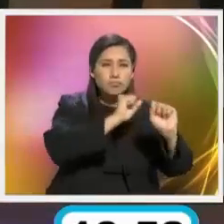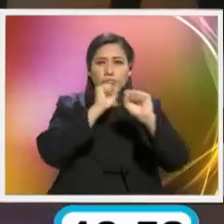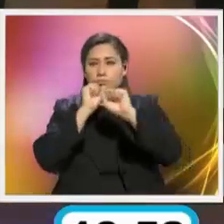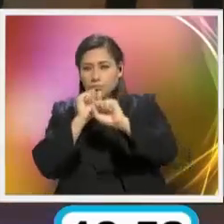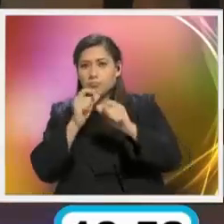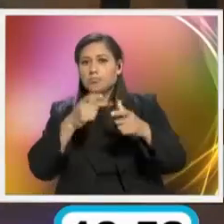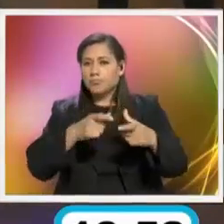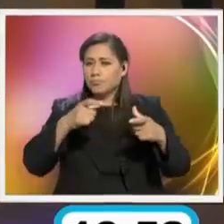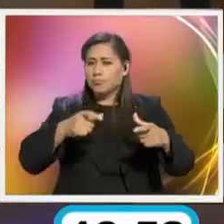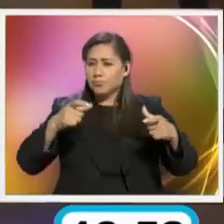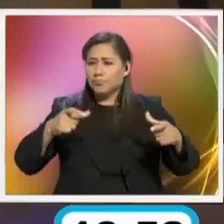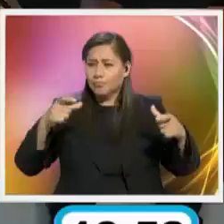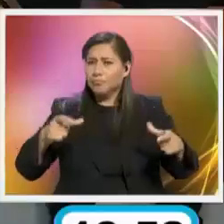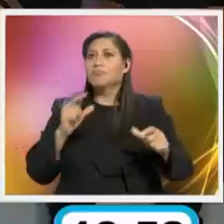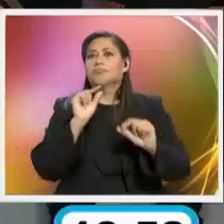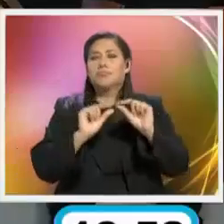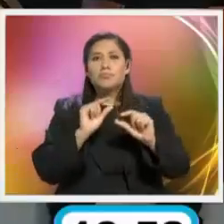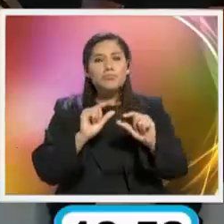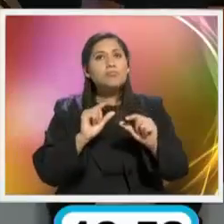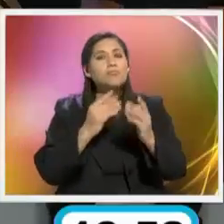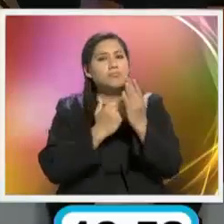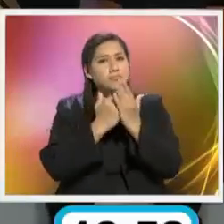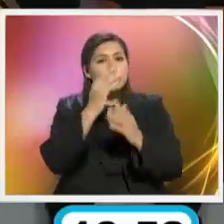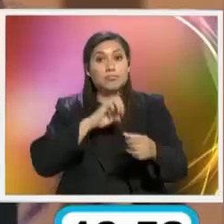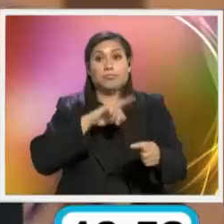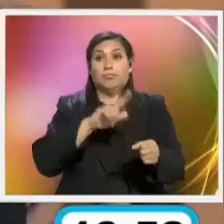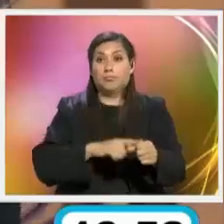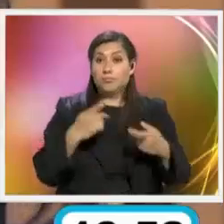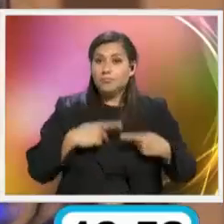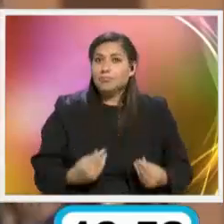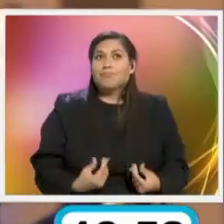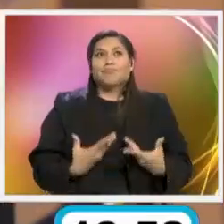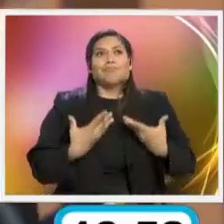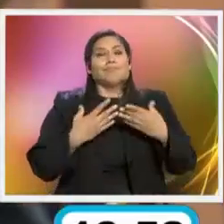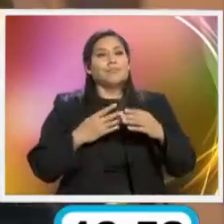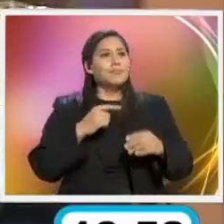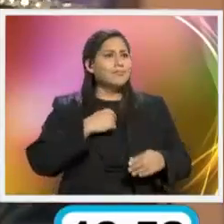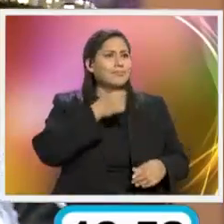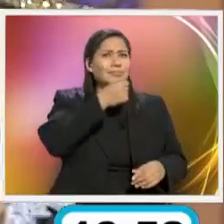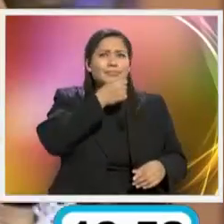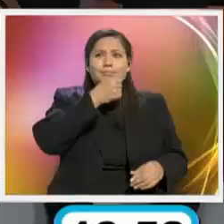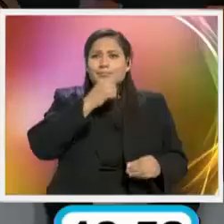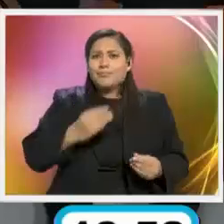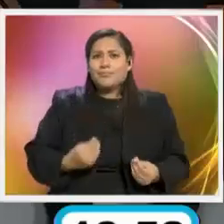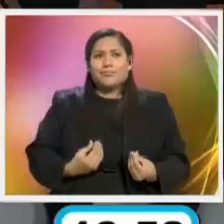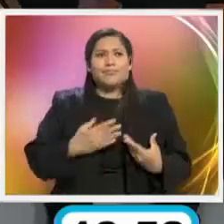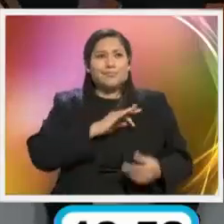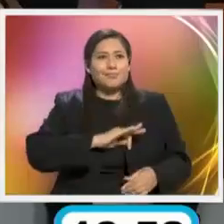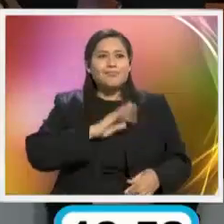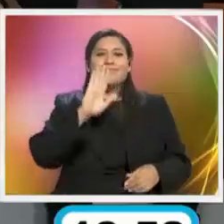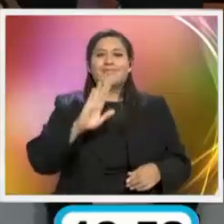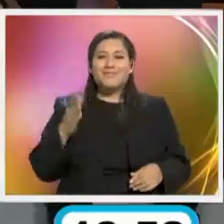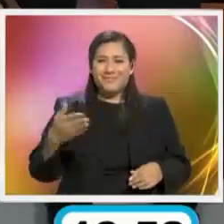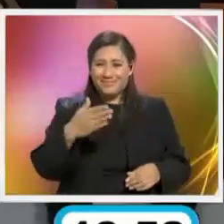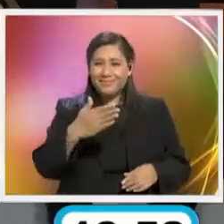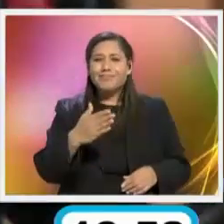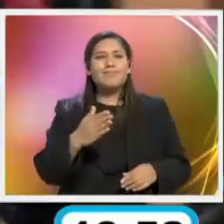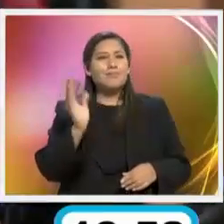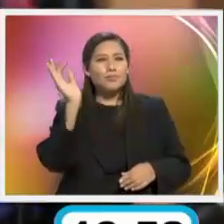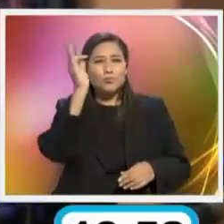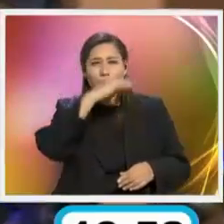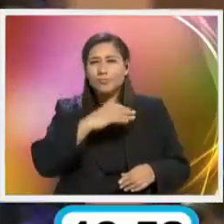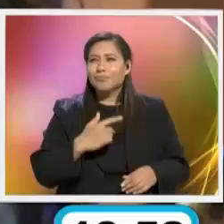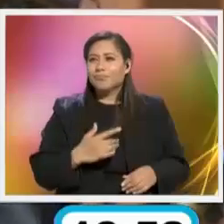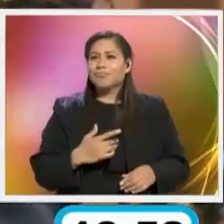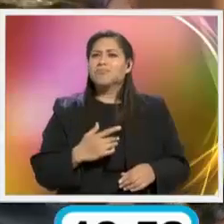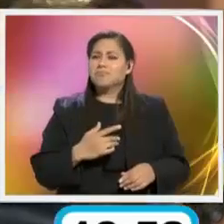como que fue creciendo y era un momento muy especial que la gente se prendía y yo feliz y me sentía como pez en el agua y dije, bueno, hay que hacer un proyecto,